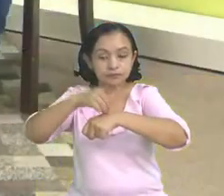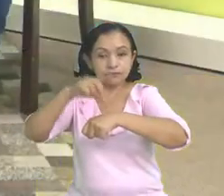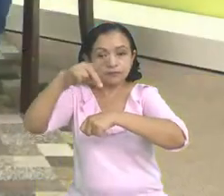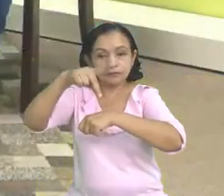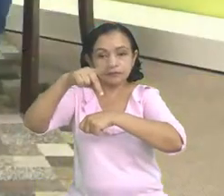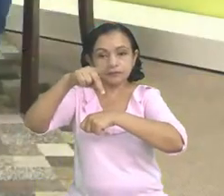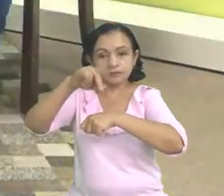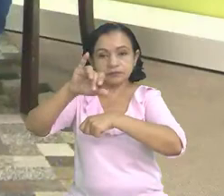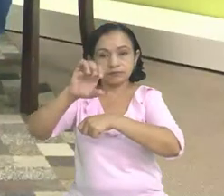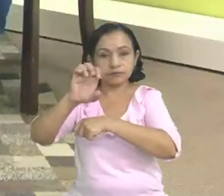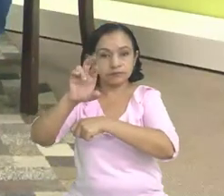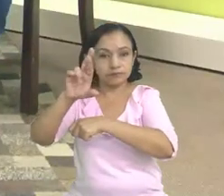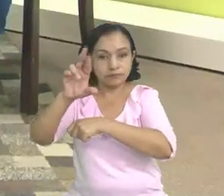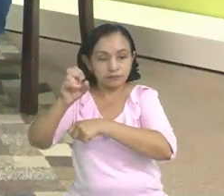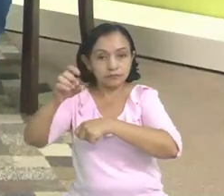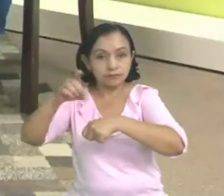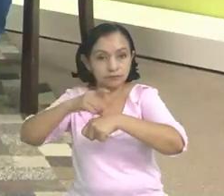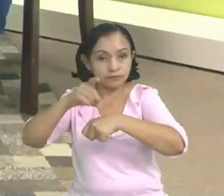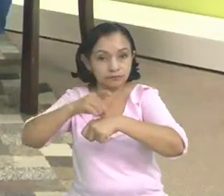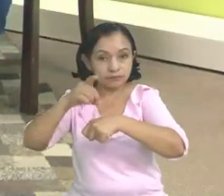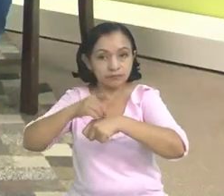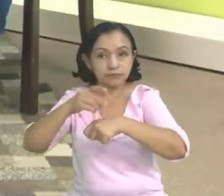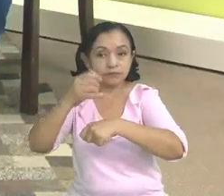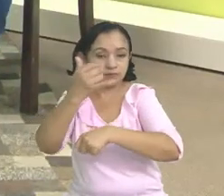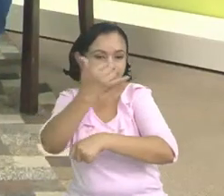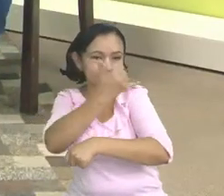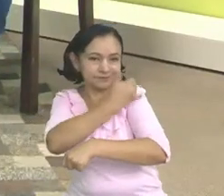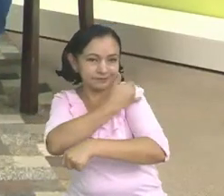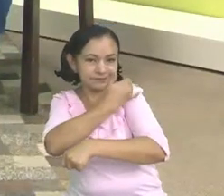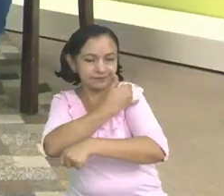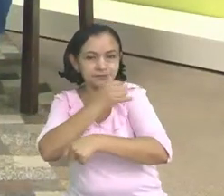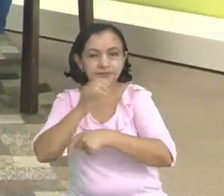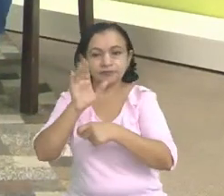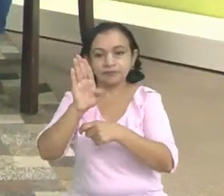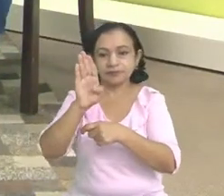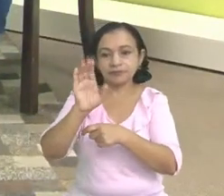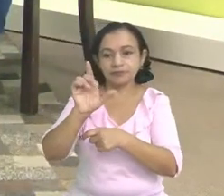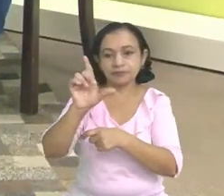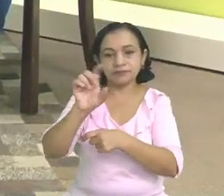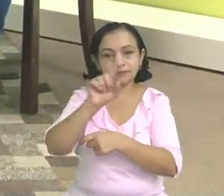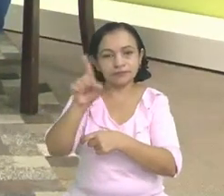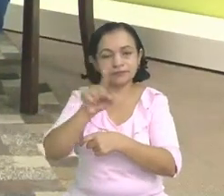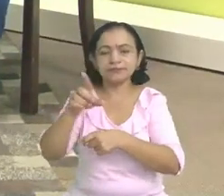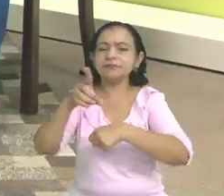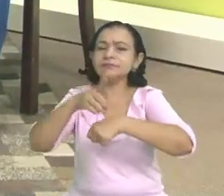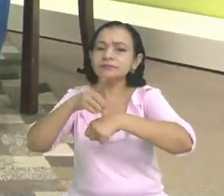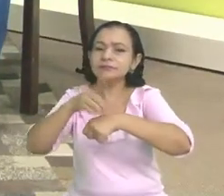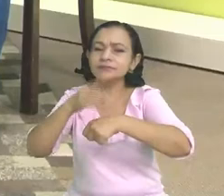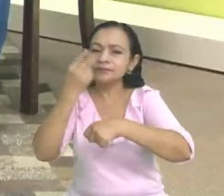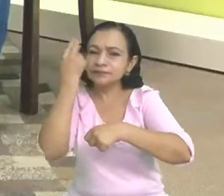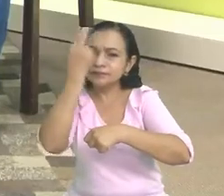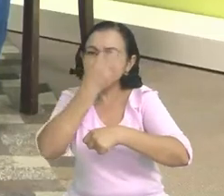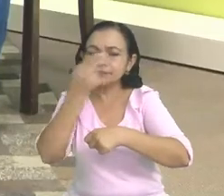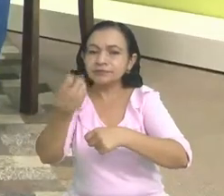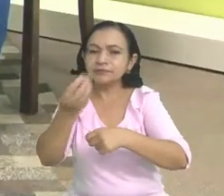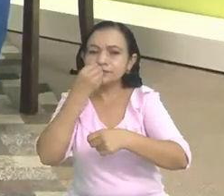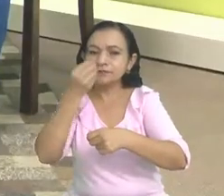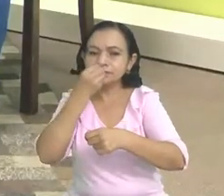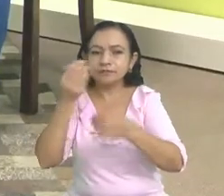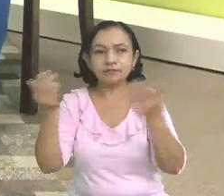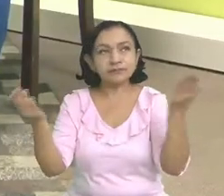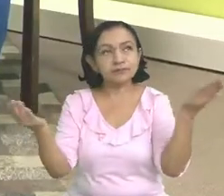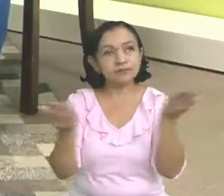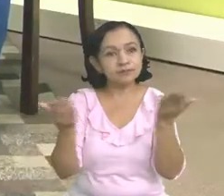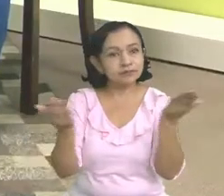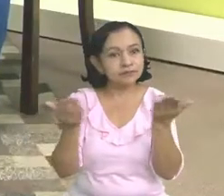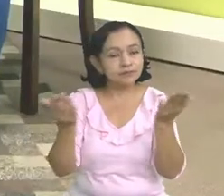Reyes, quien es médico internista del Hospital Fernando Vélez Pai. Doctor, eso de la alimentación es un tema como que